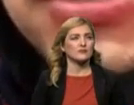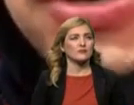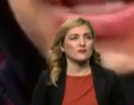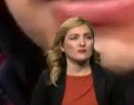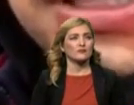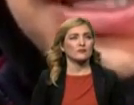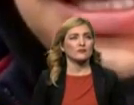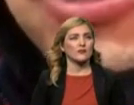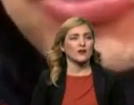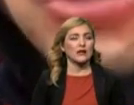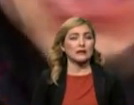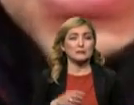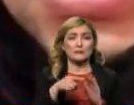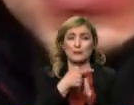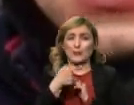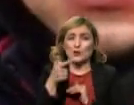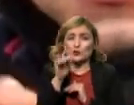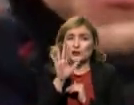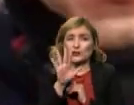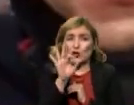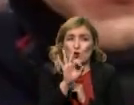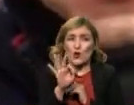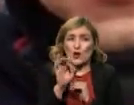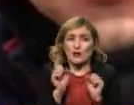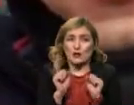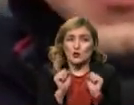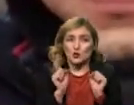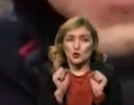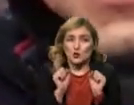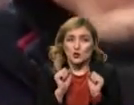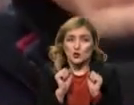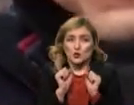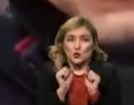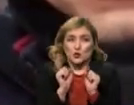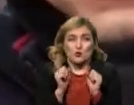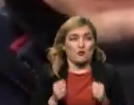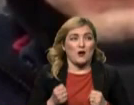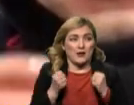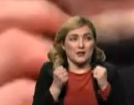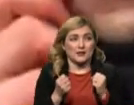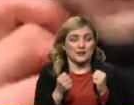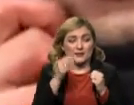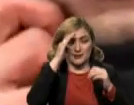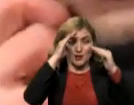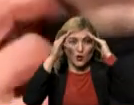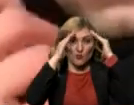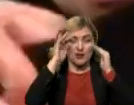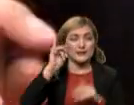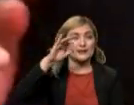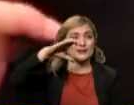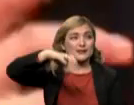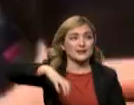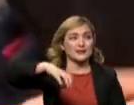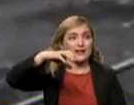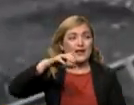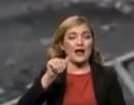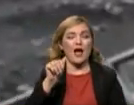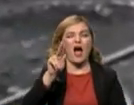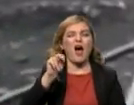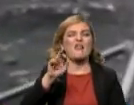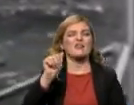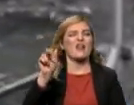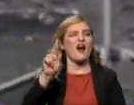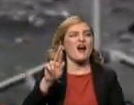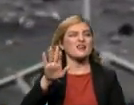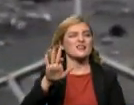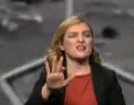menos 5 grados centígrados. Saludos desde la isla Barrientos de la Antártida. Y fue así